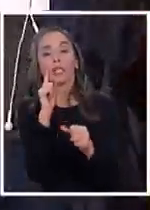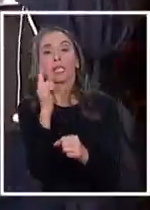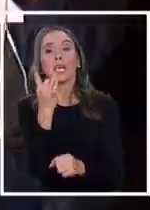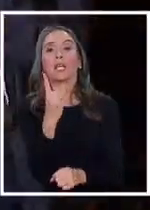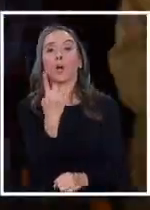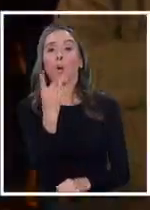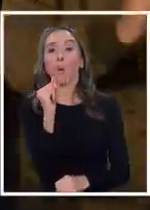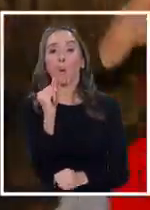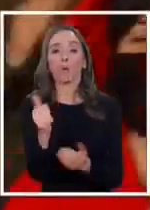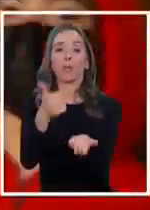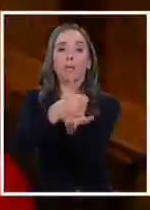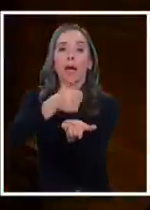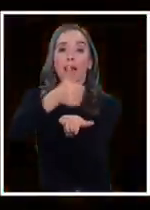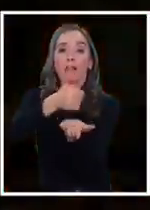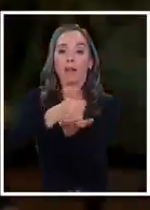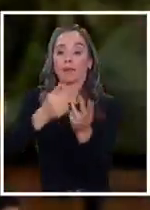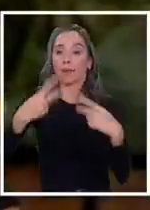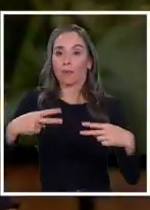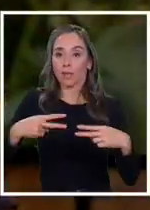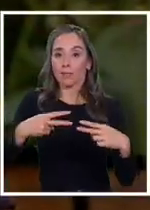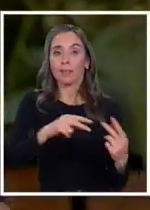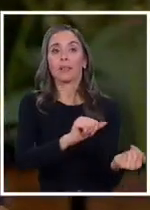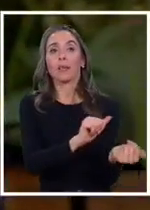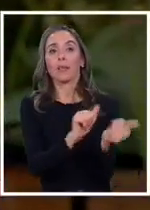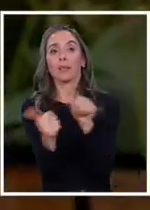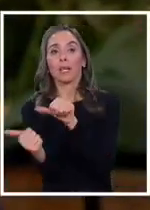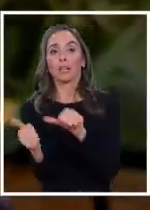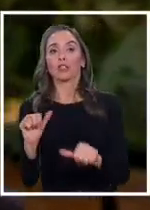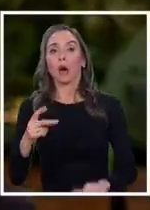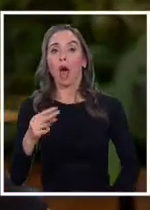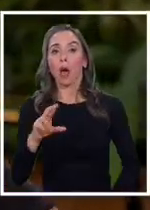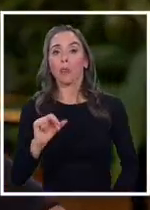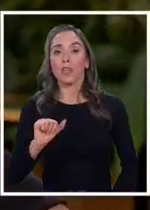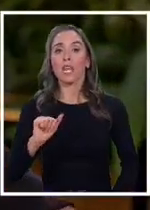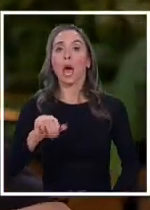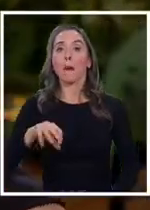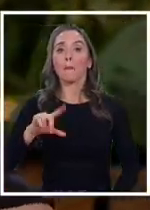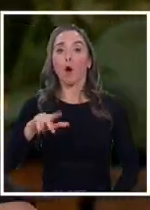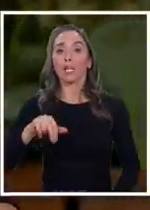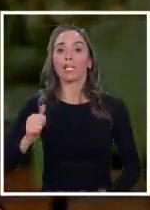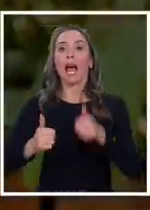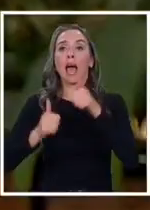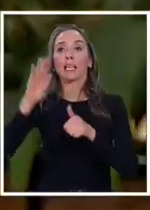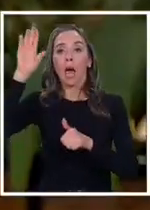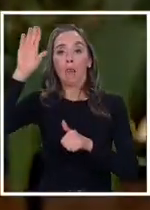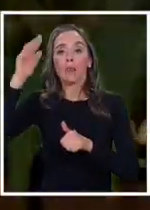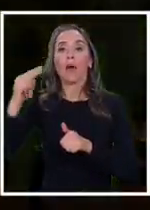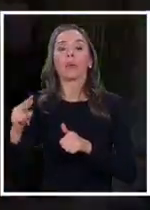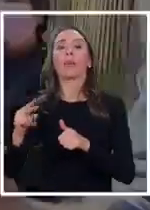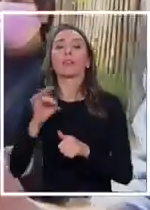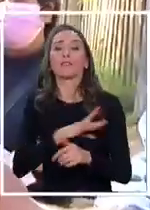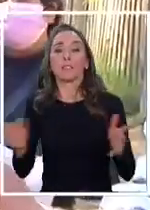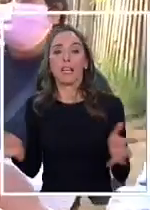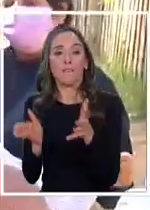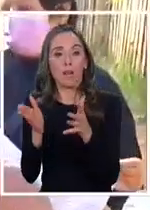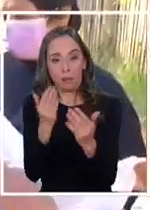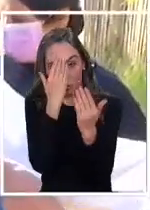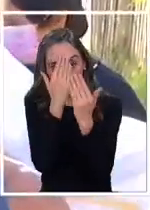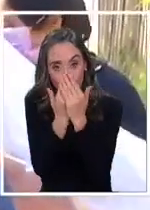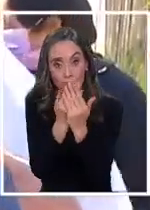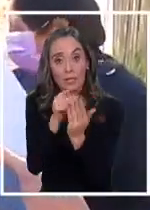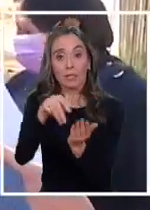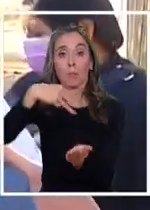de la UDI en la Ciudad Jardín, derrotando a Andrea Molina, la candidata gremialista. Nos enfrentamos a un municipio